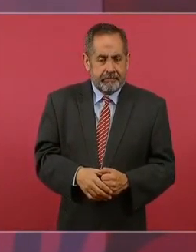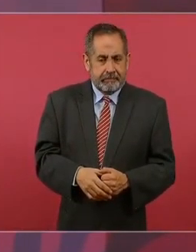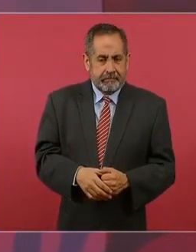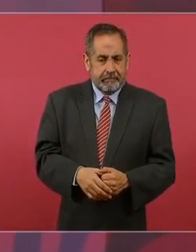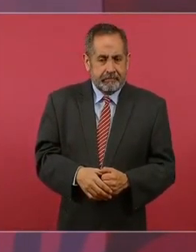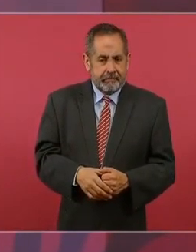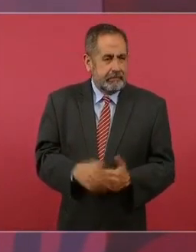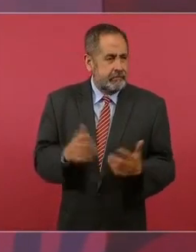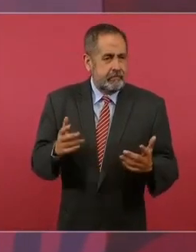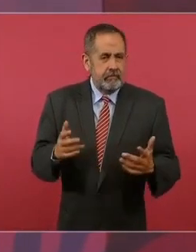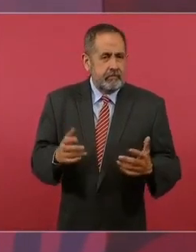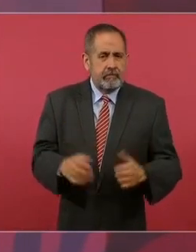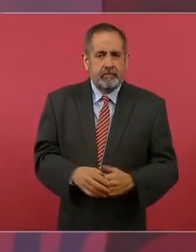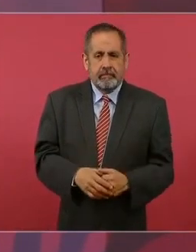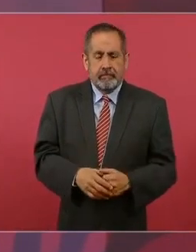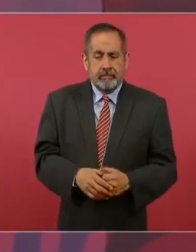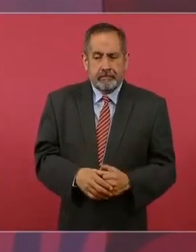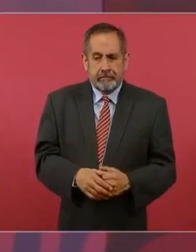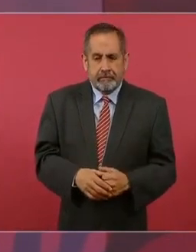Entonces,